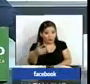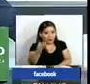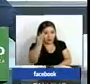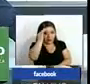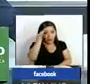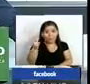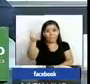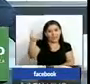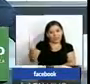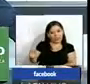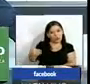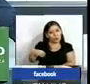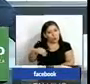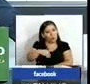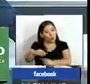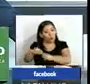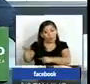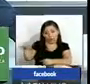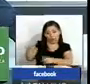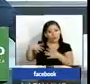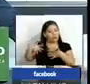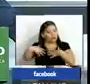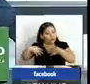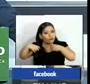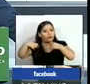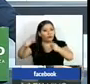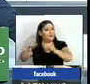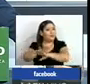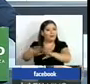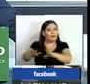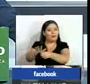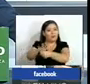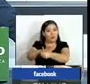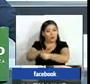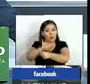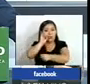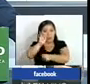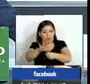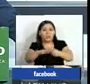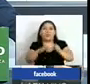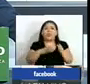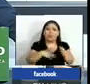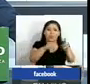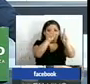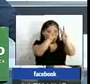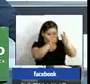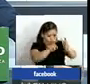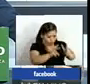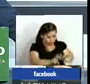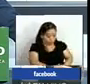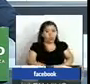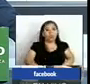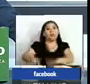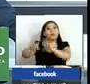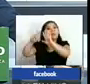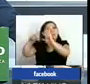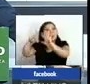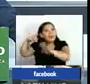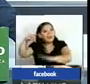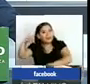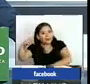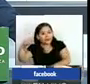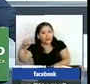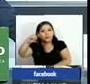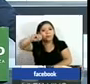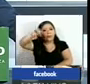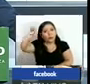médico infectólogo, quien sobrevivió a la COVID-19, sostiene que existe un subregistro de más del 600%? Así es,